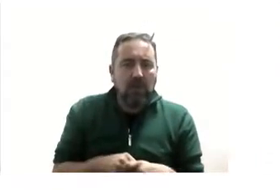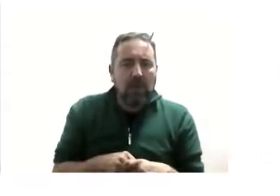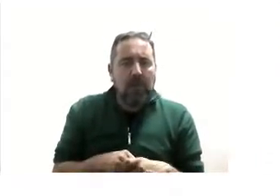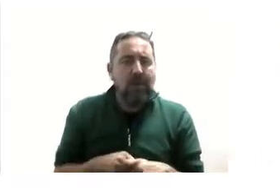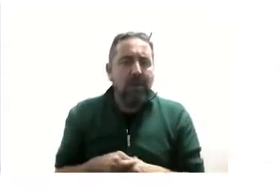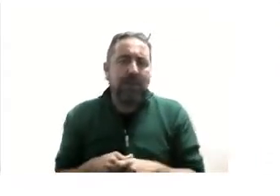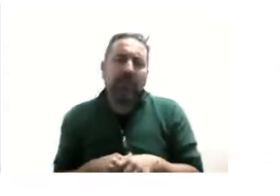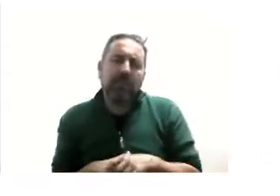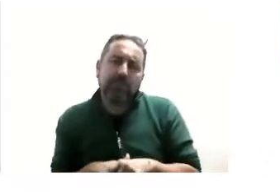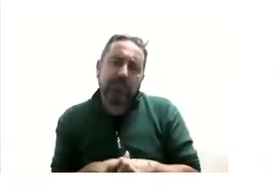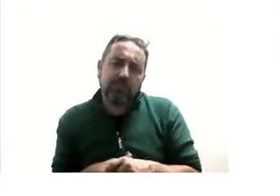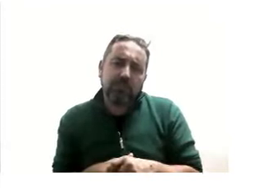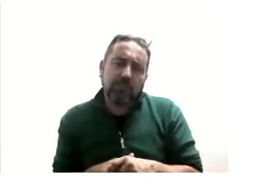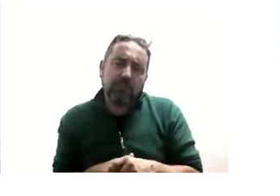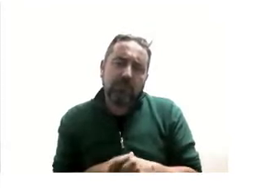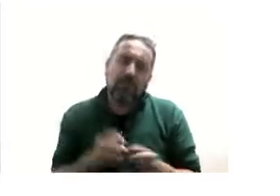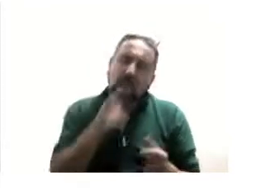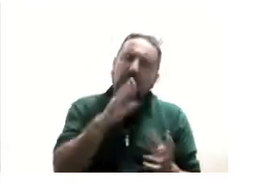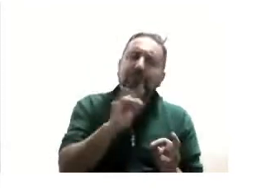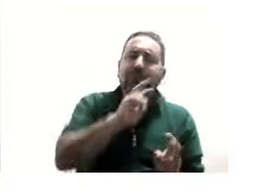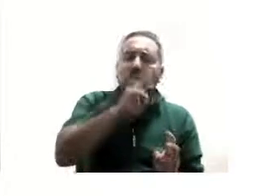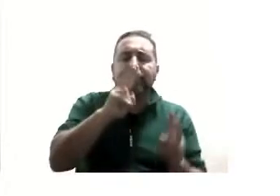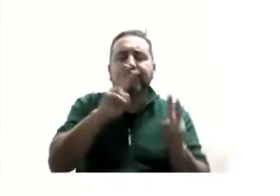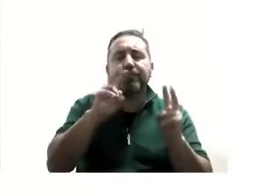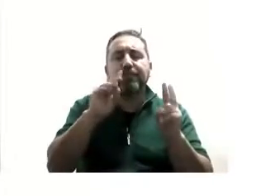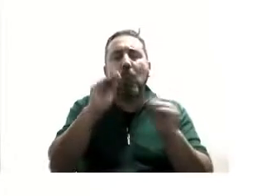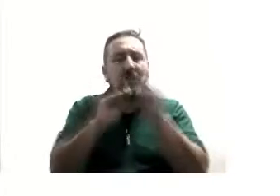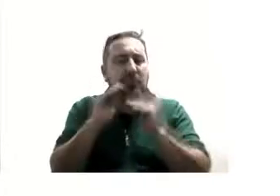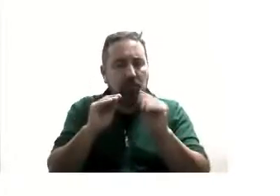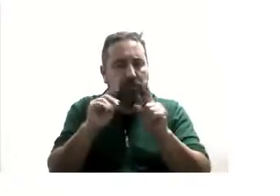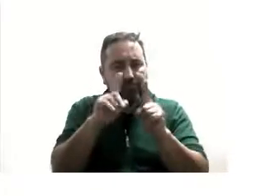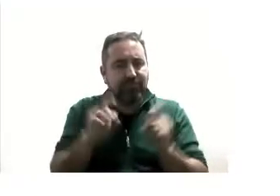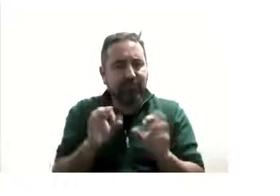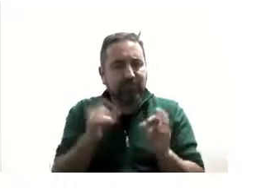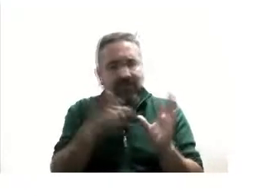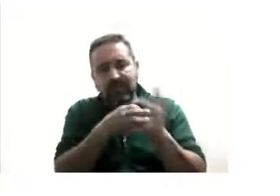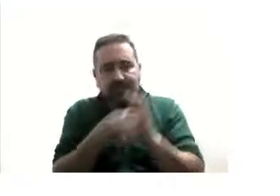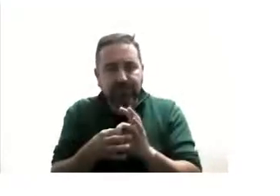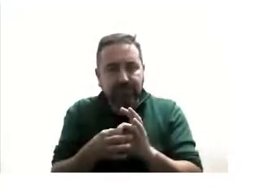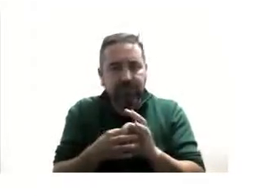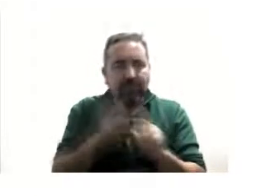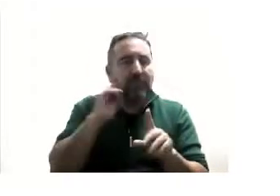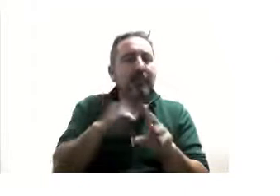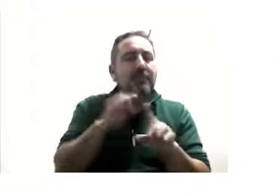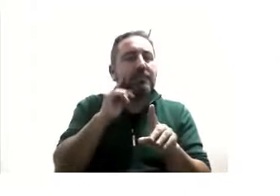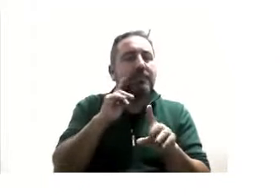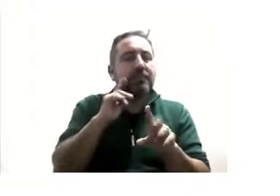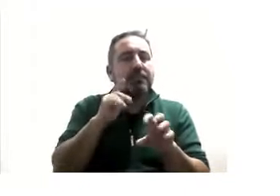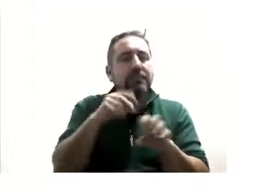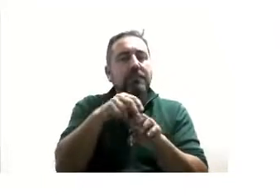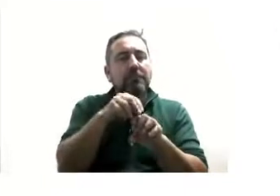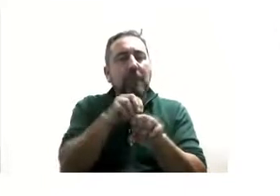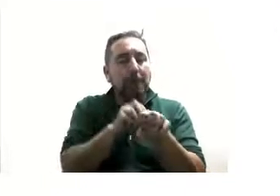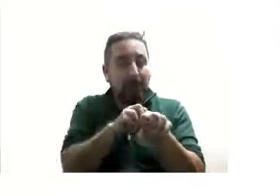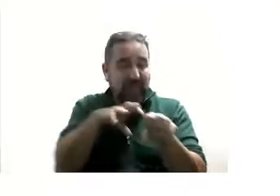Ahora hay varias cuestiones en relación con los casos de meningitis. Voy a